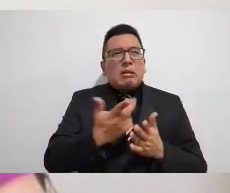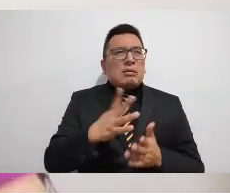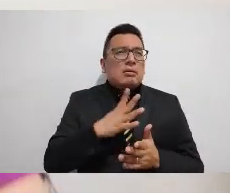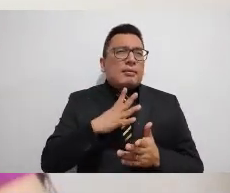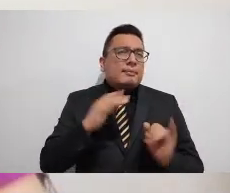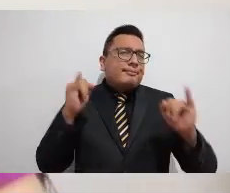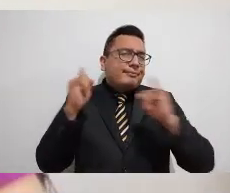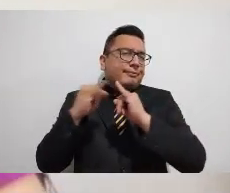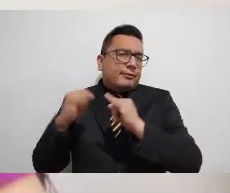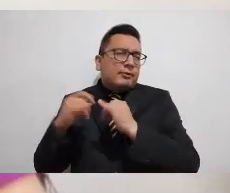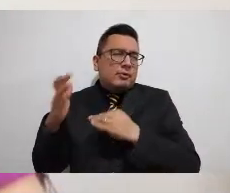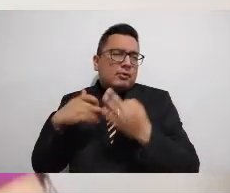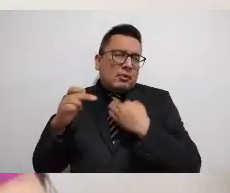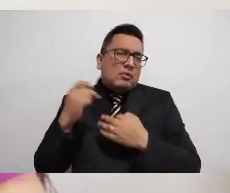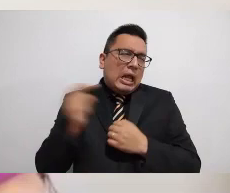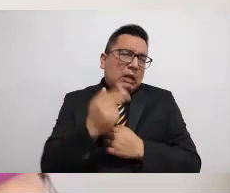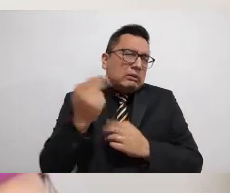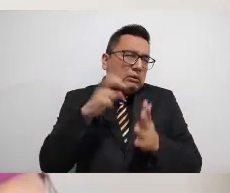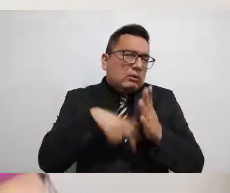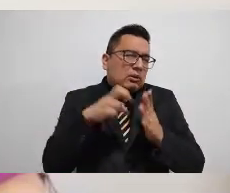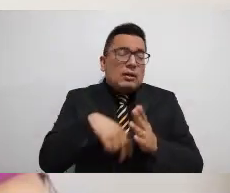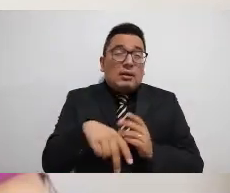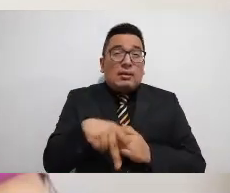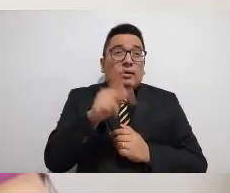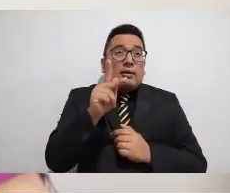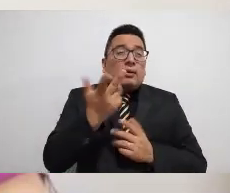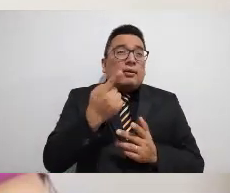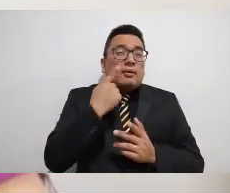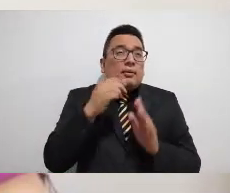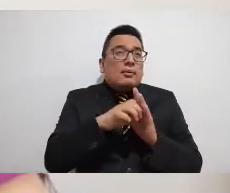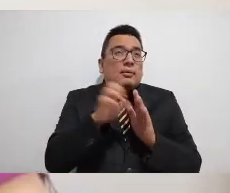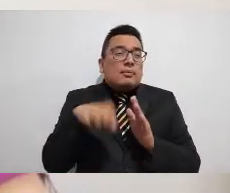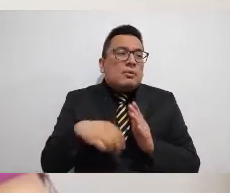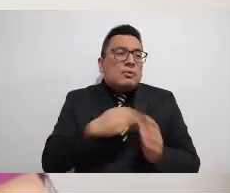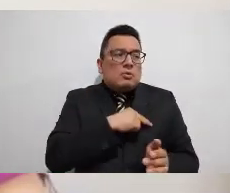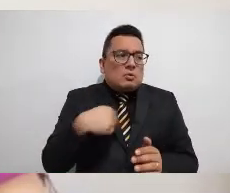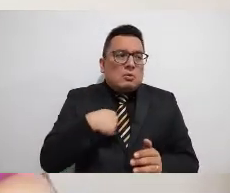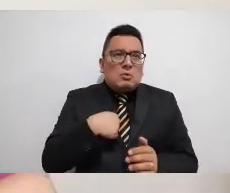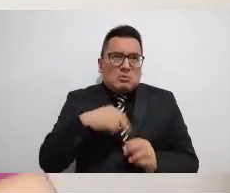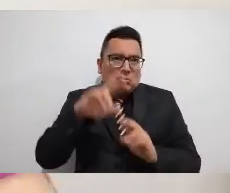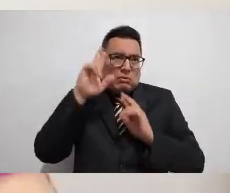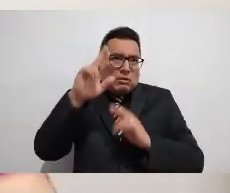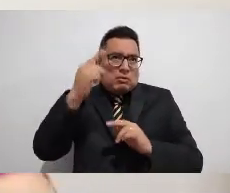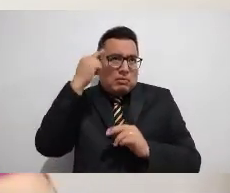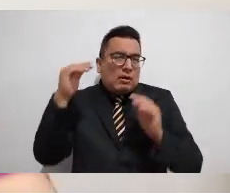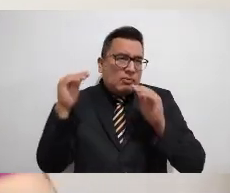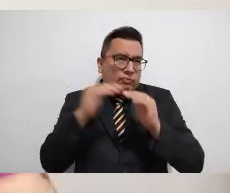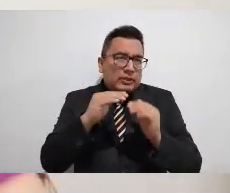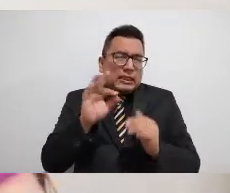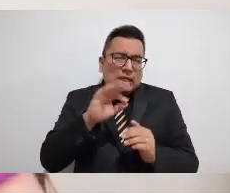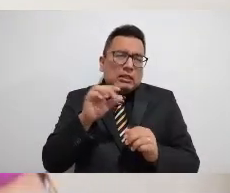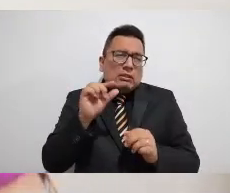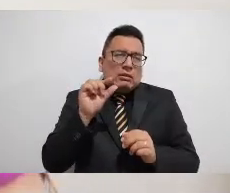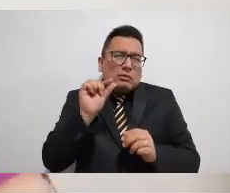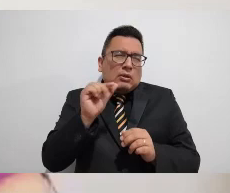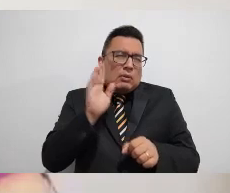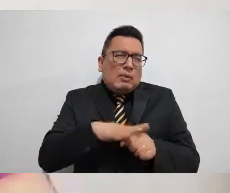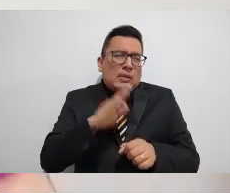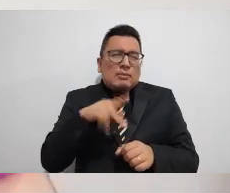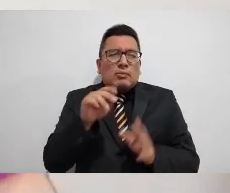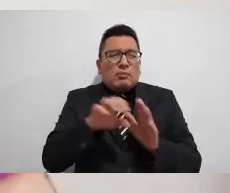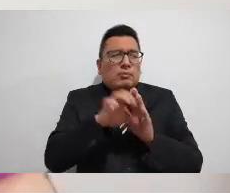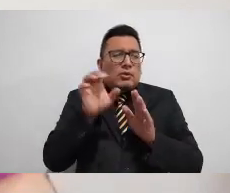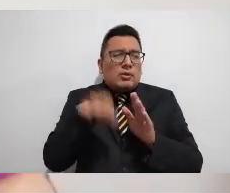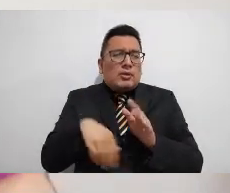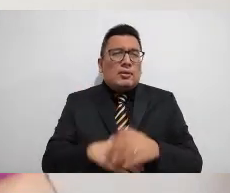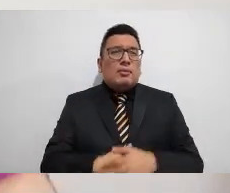que todas y todos los consejeros conocemos, pero digamos respetamos la paridad y tal vez habría que apretar un poquito más la tuerca, ¿no? En